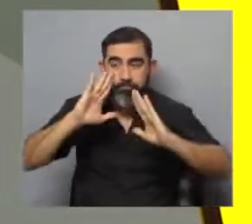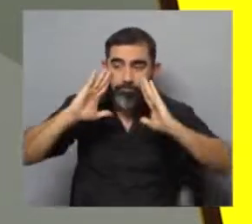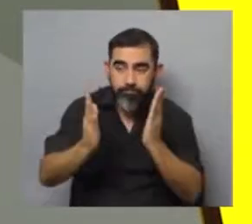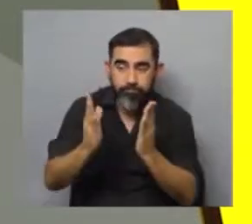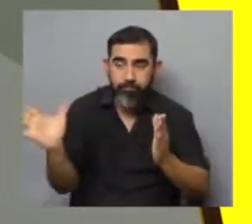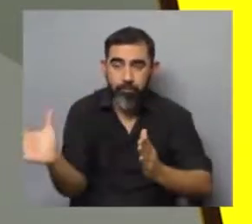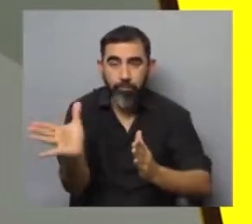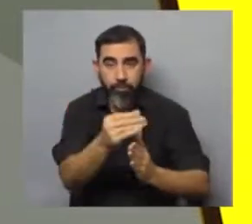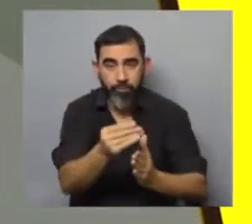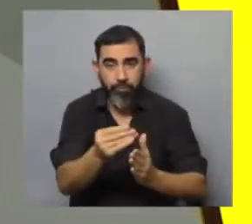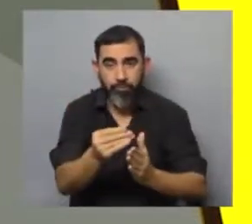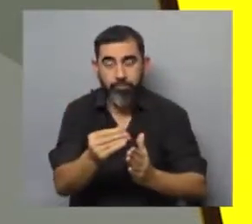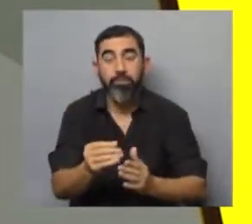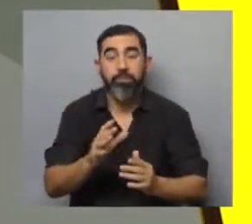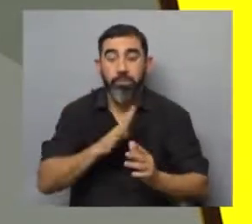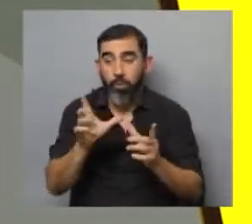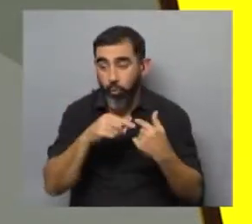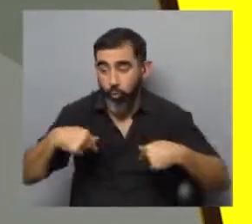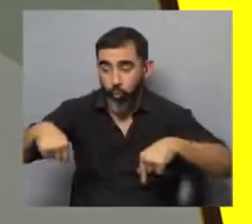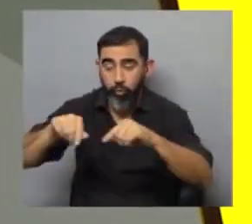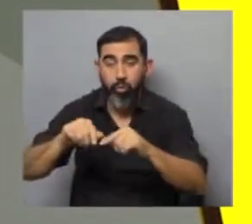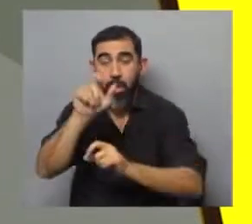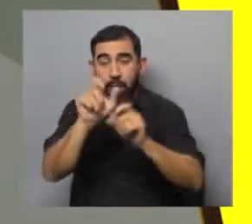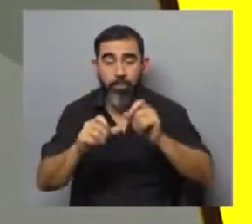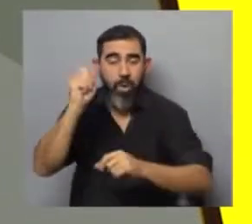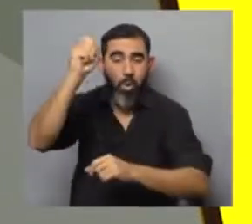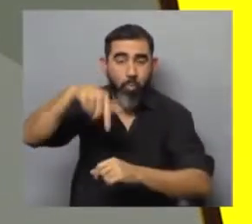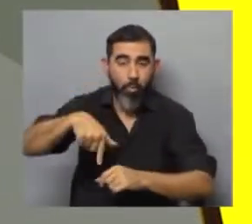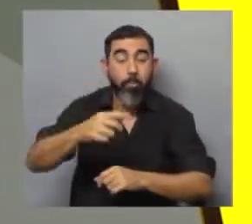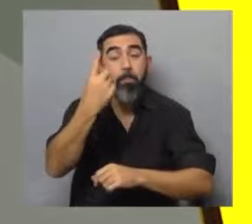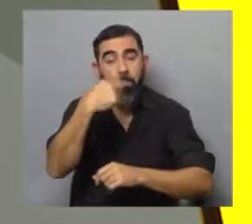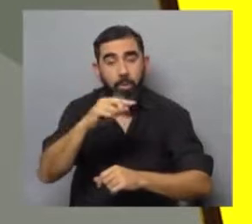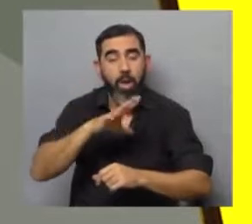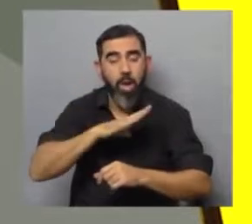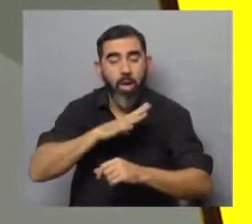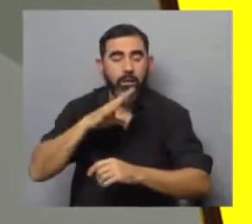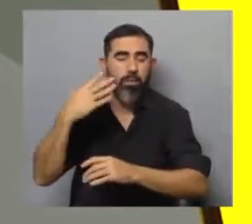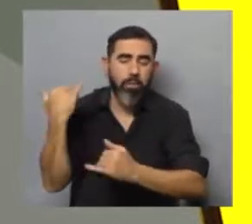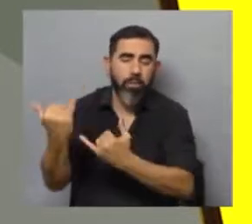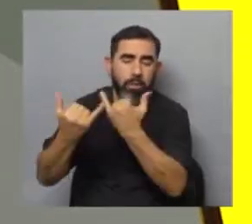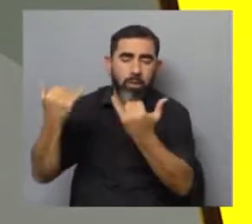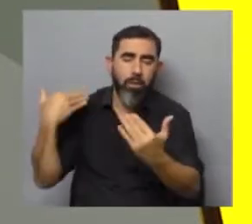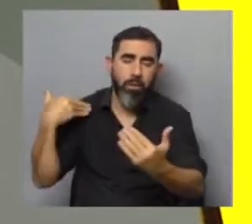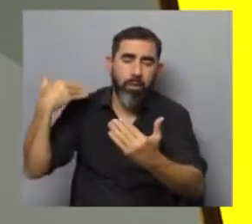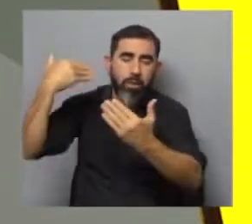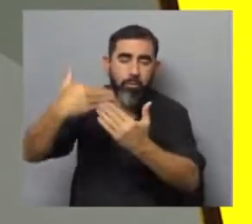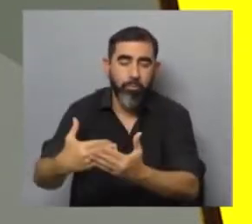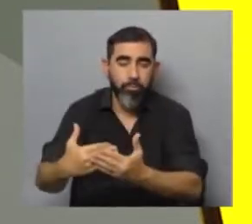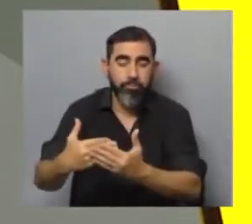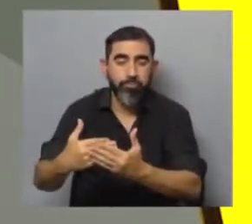nuestra atención, y cuando digo nuestra hablo de la gente común. Sin embargo, desde hace mucho tiempo se